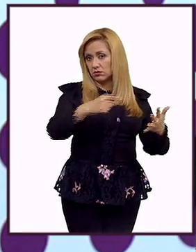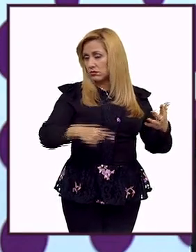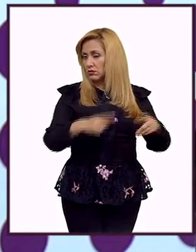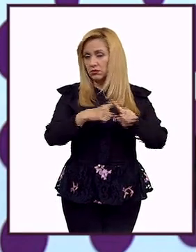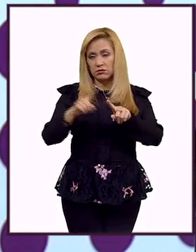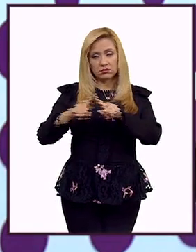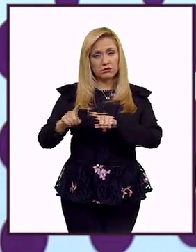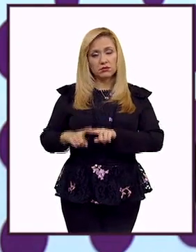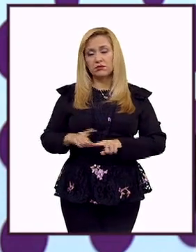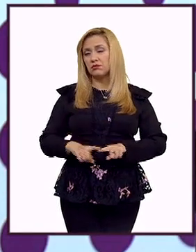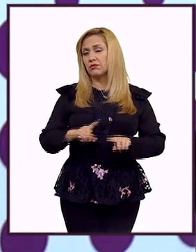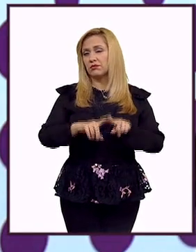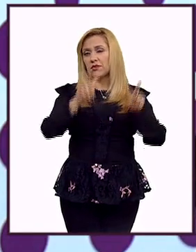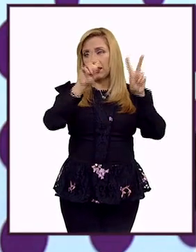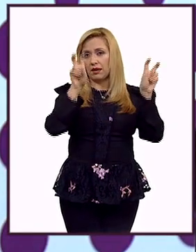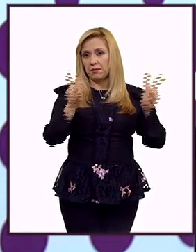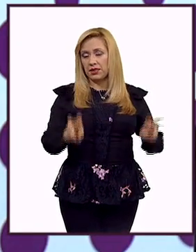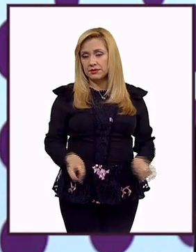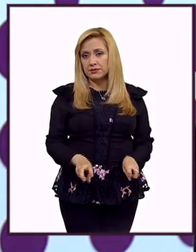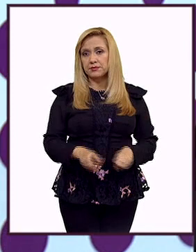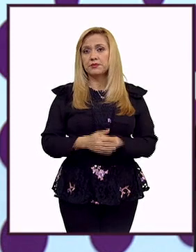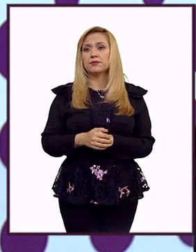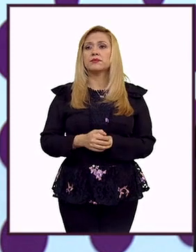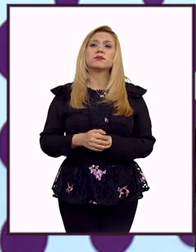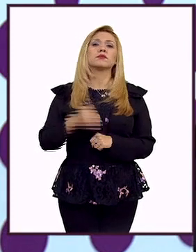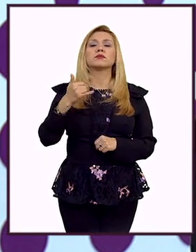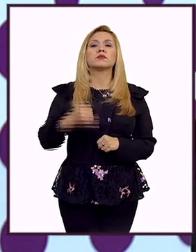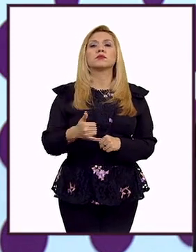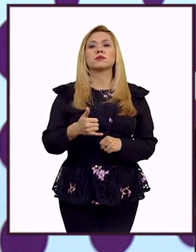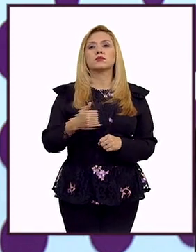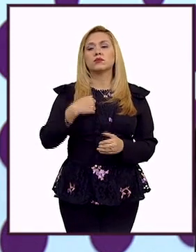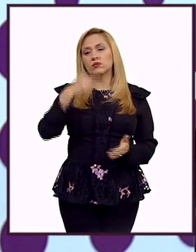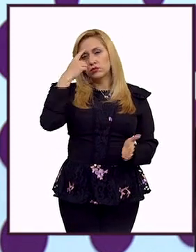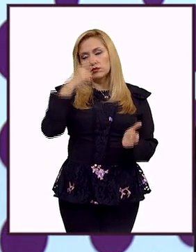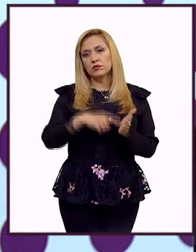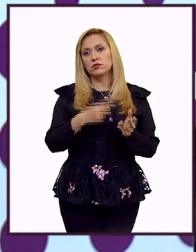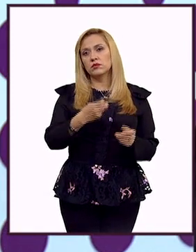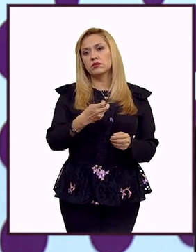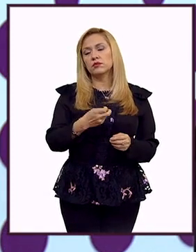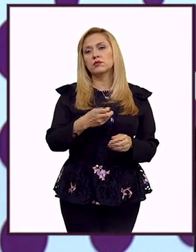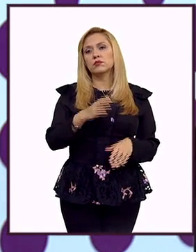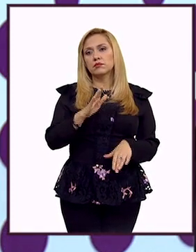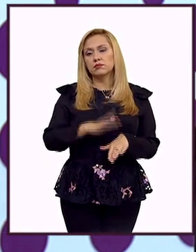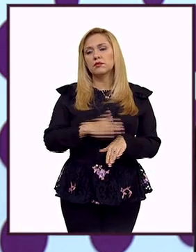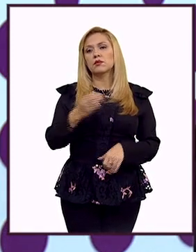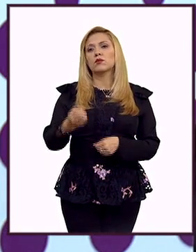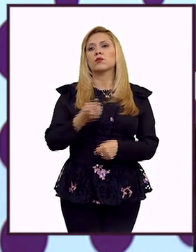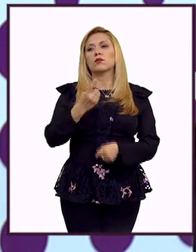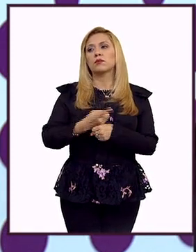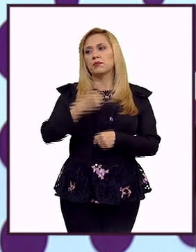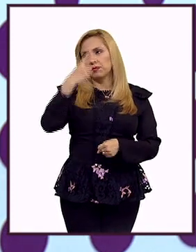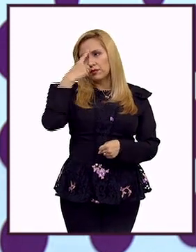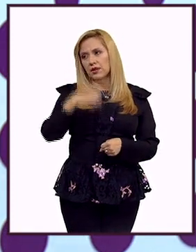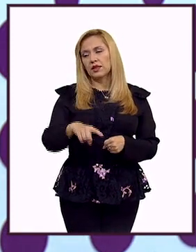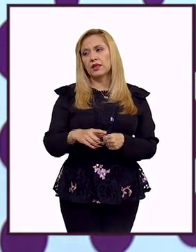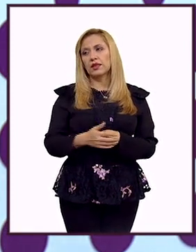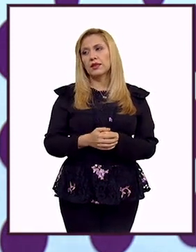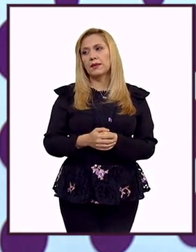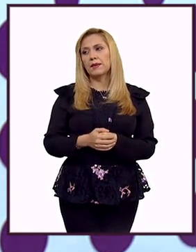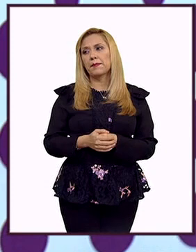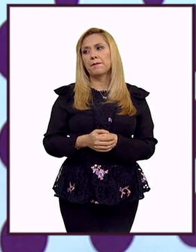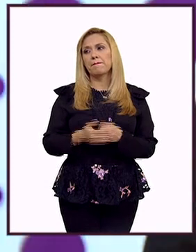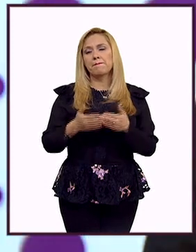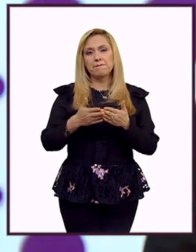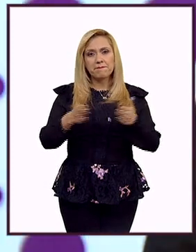estratos sociales y económicos que se desenvuelven. Y bueno, creo que eso nos va a abrir también la oportunidad también de